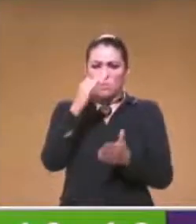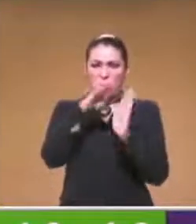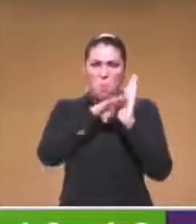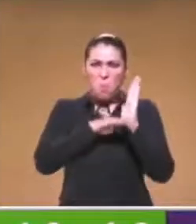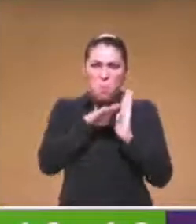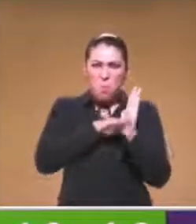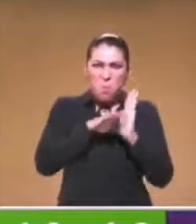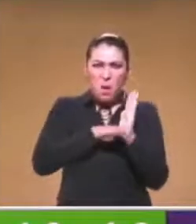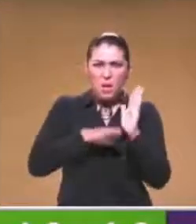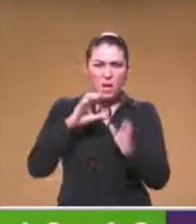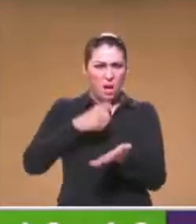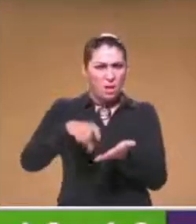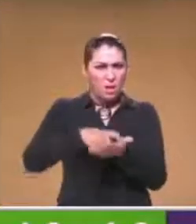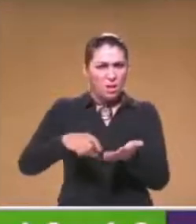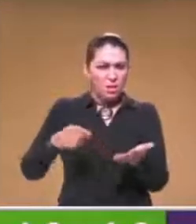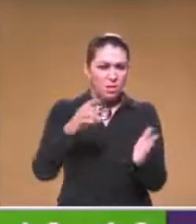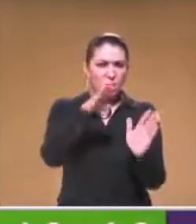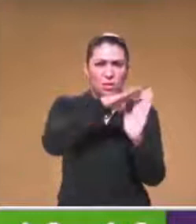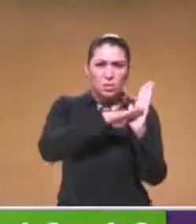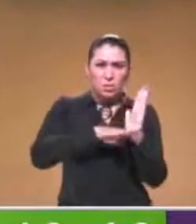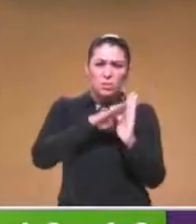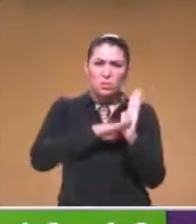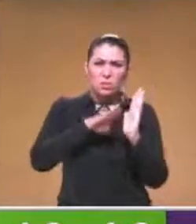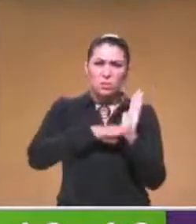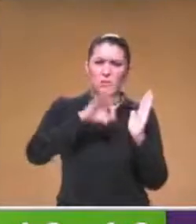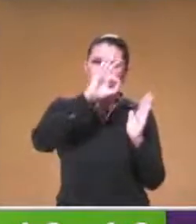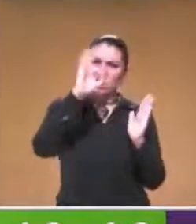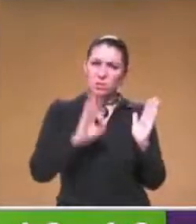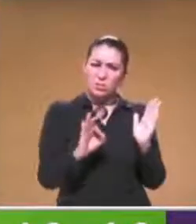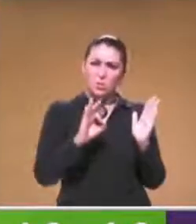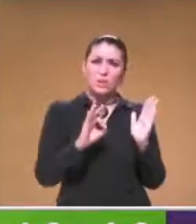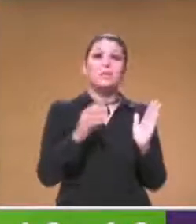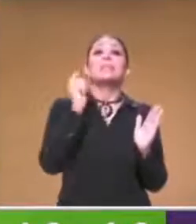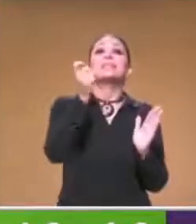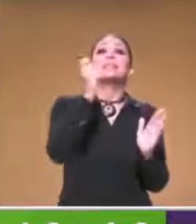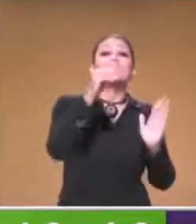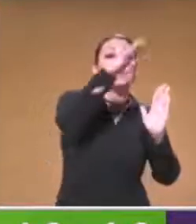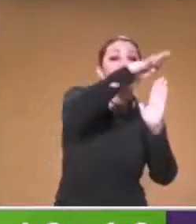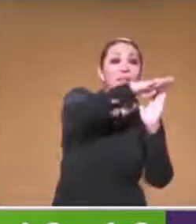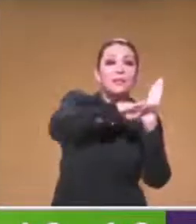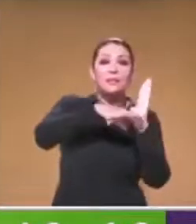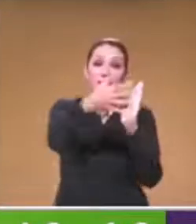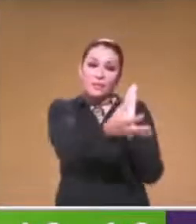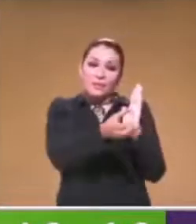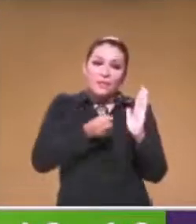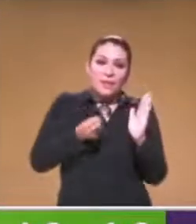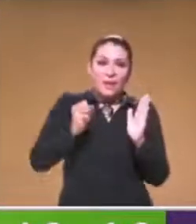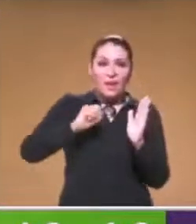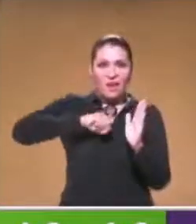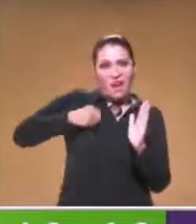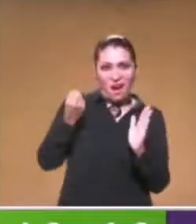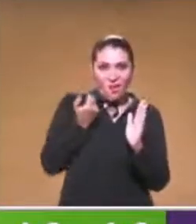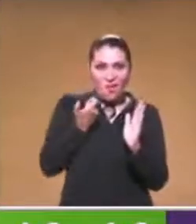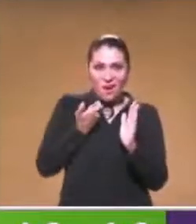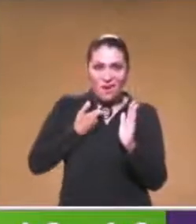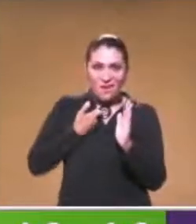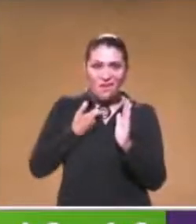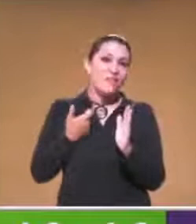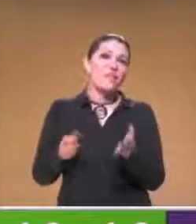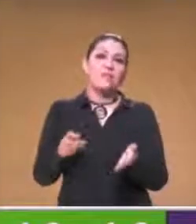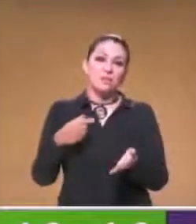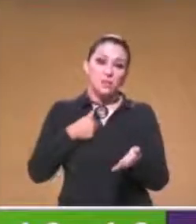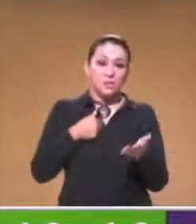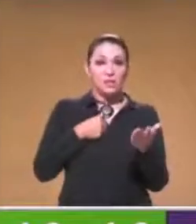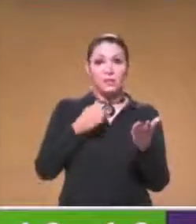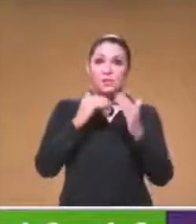compra, eso significa que le voy a restar una cantidad. ¿Qué cantidad? Pues el porcentaje que me están diciendo. Si me dicen